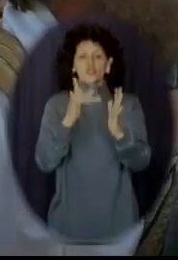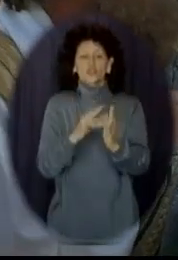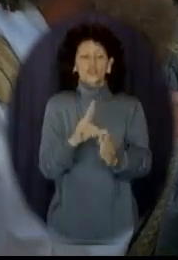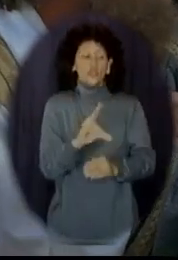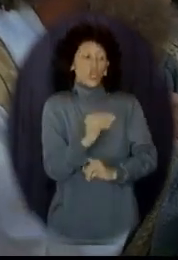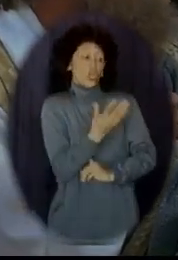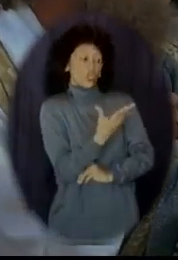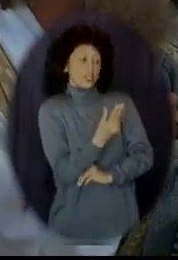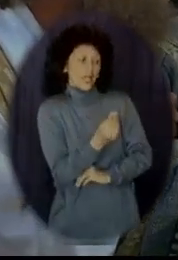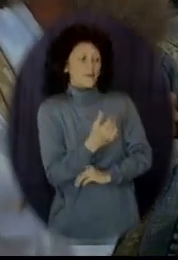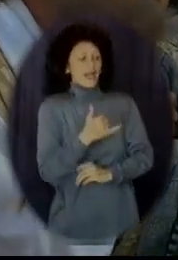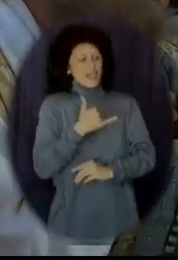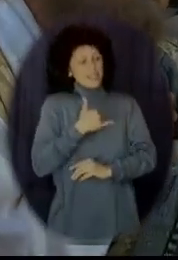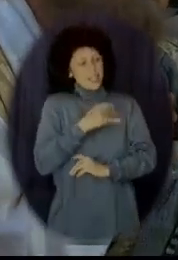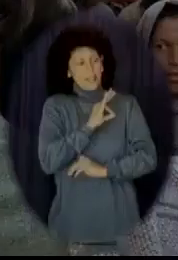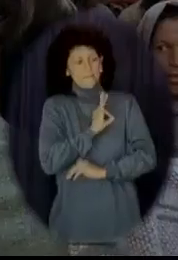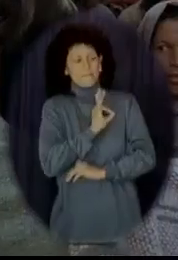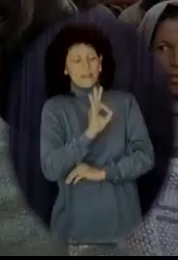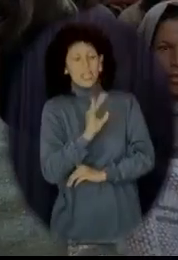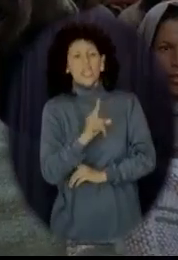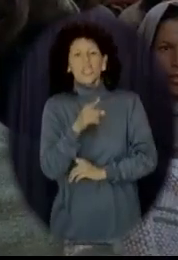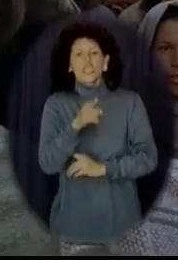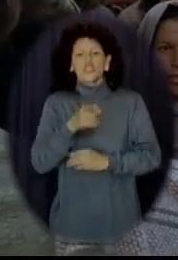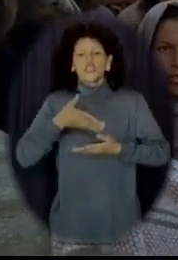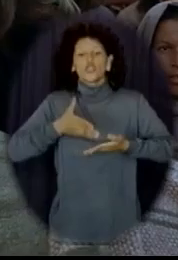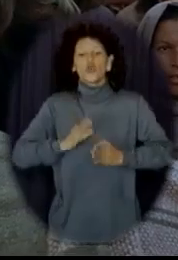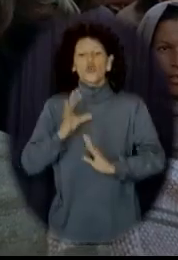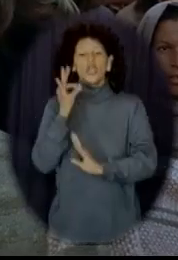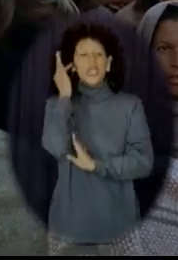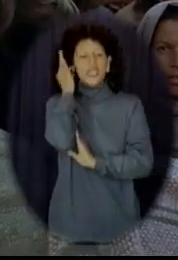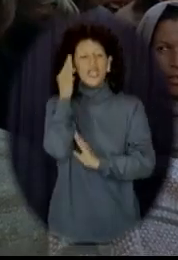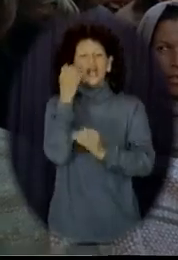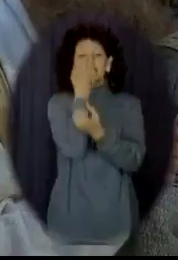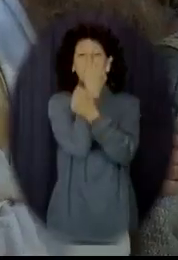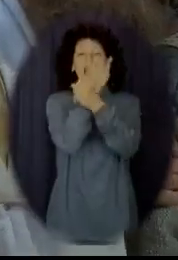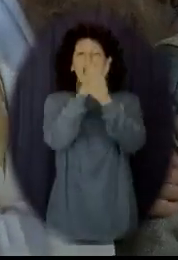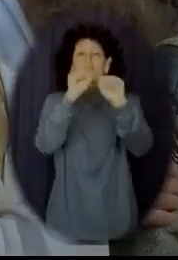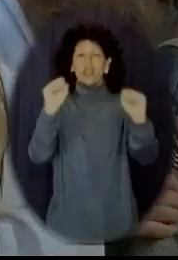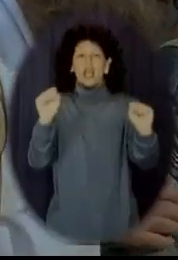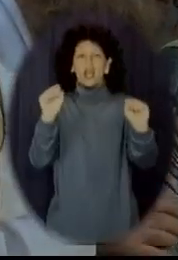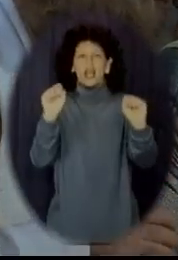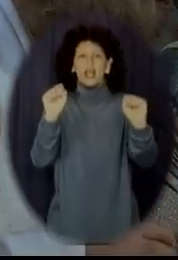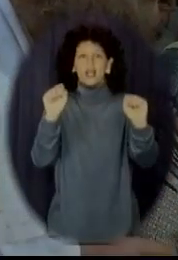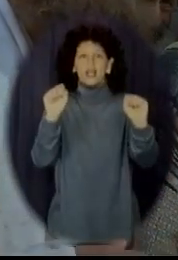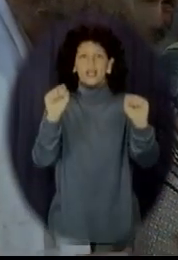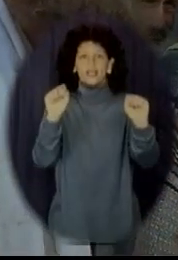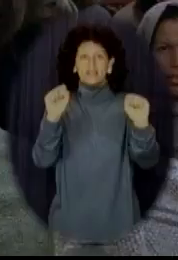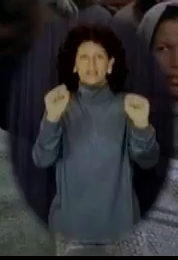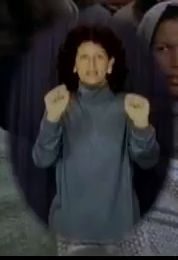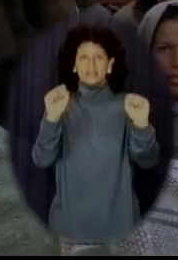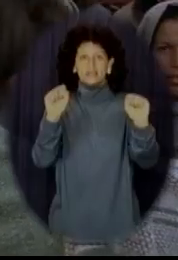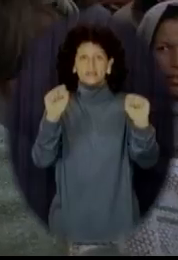maestro. No temas. Solo ten fe y tu hija sanará.